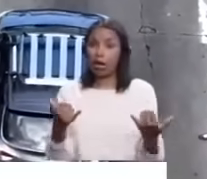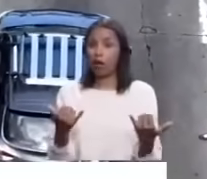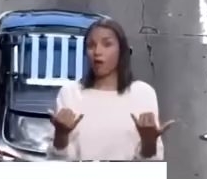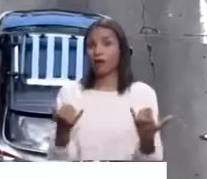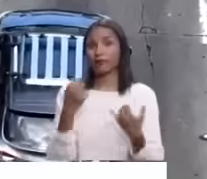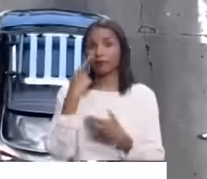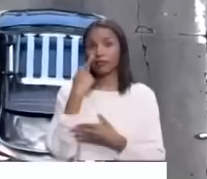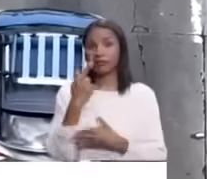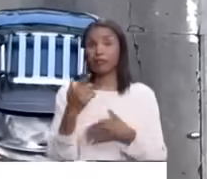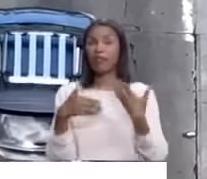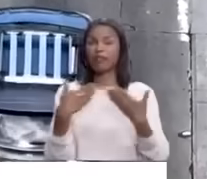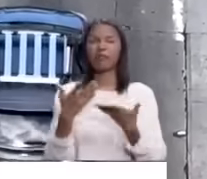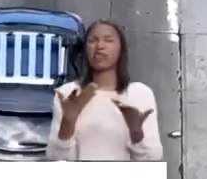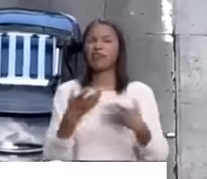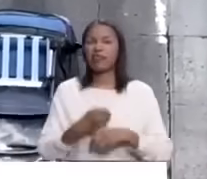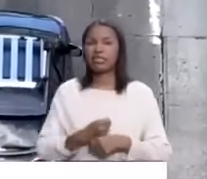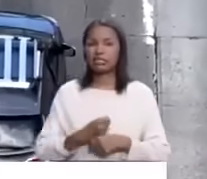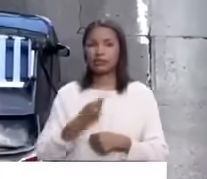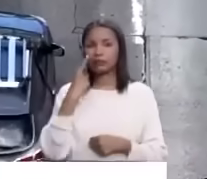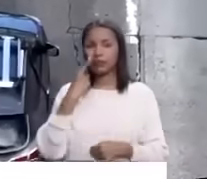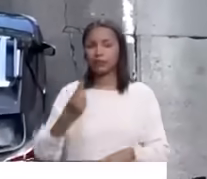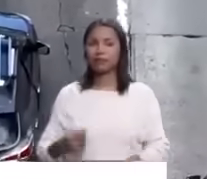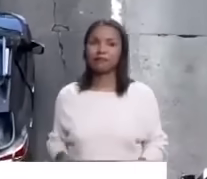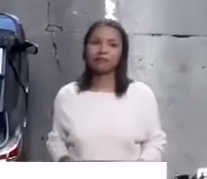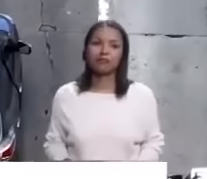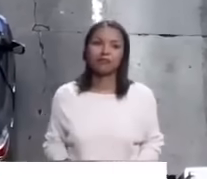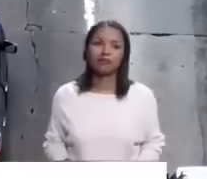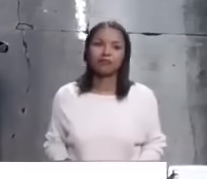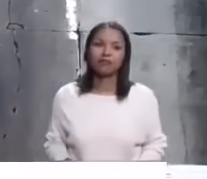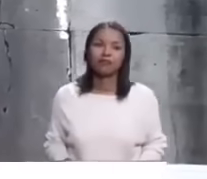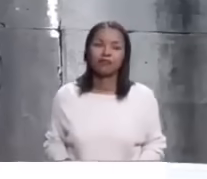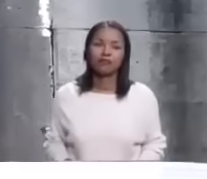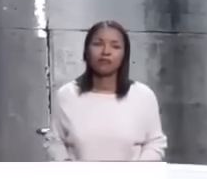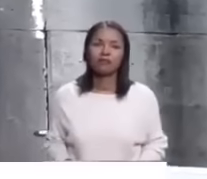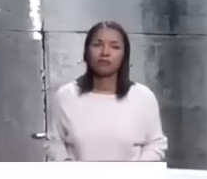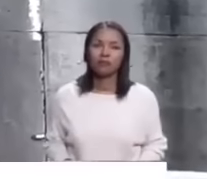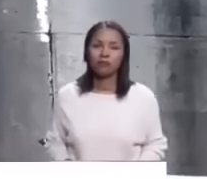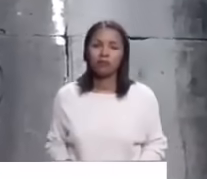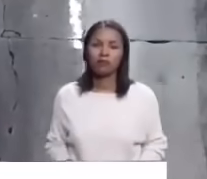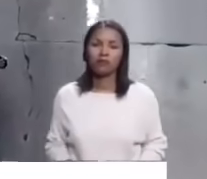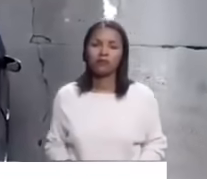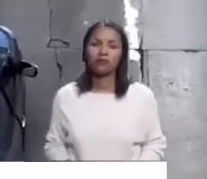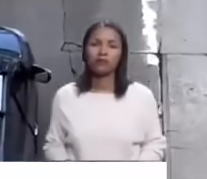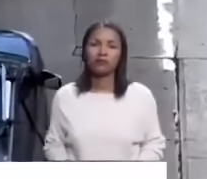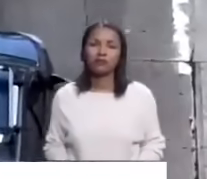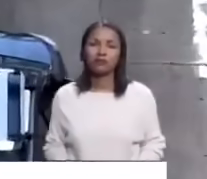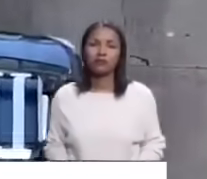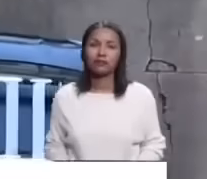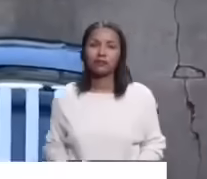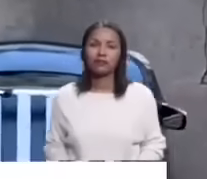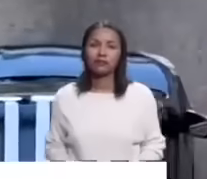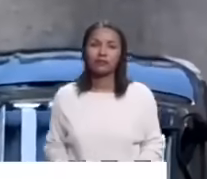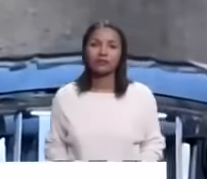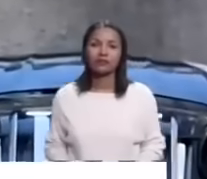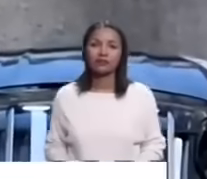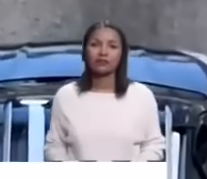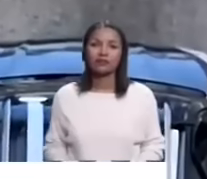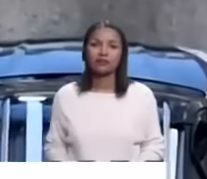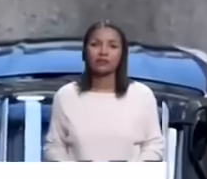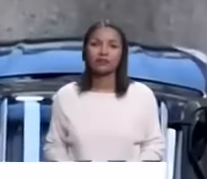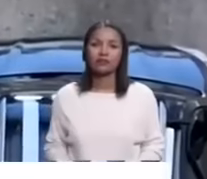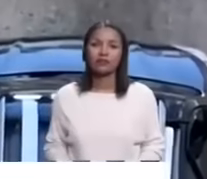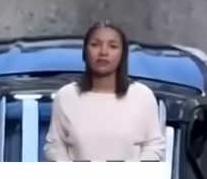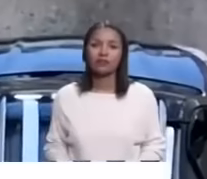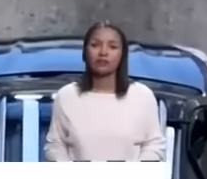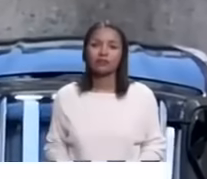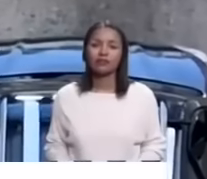esta acción policial tendiente a pues asegurar el auto y bajar a las personas que se encuentran,